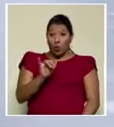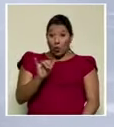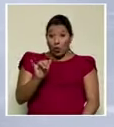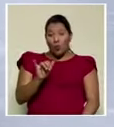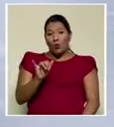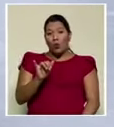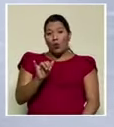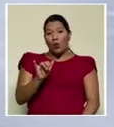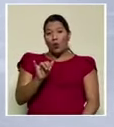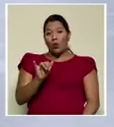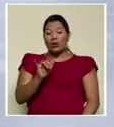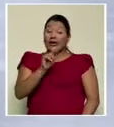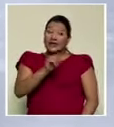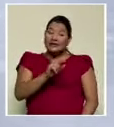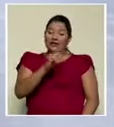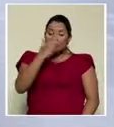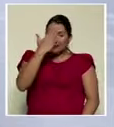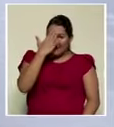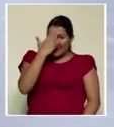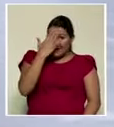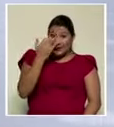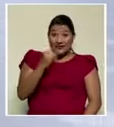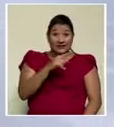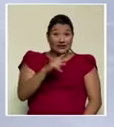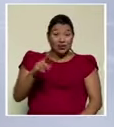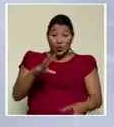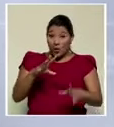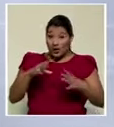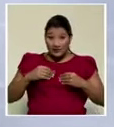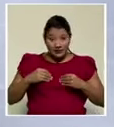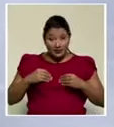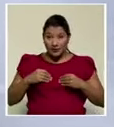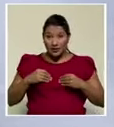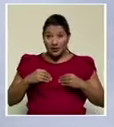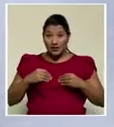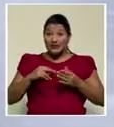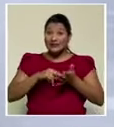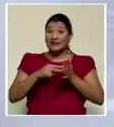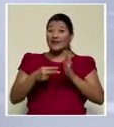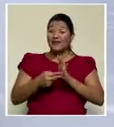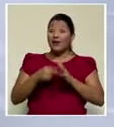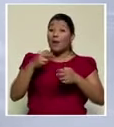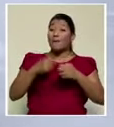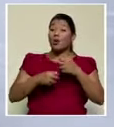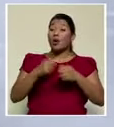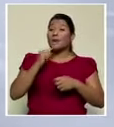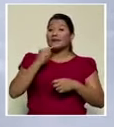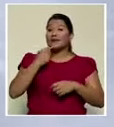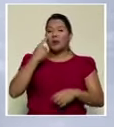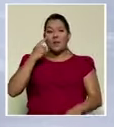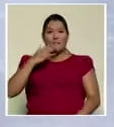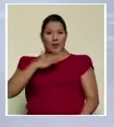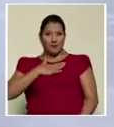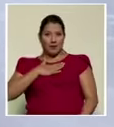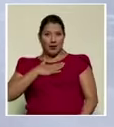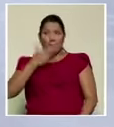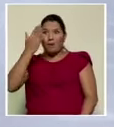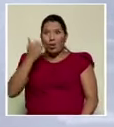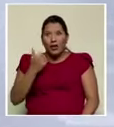no aceptación de ella en las puertas de la Asamblea me habría creado un problema muy serio, porque yo no hubiera podido